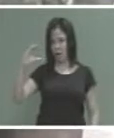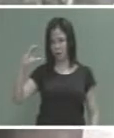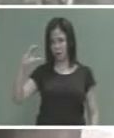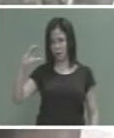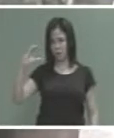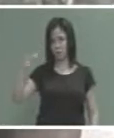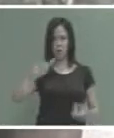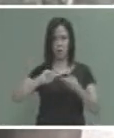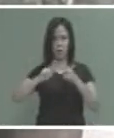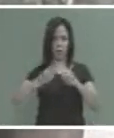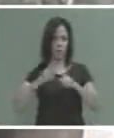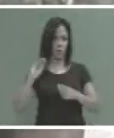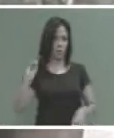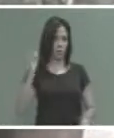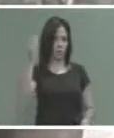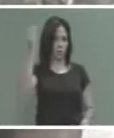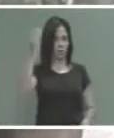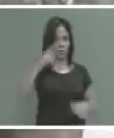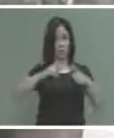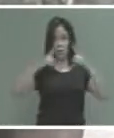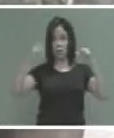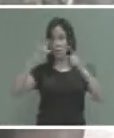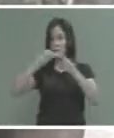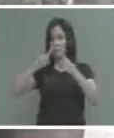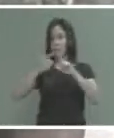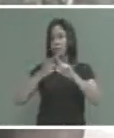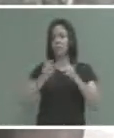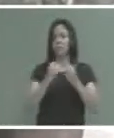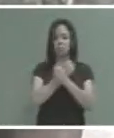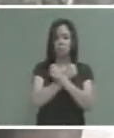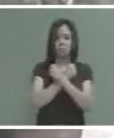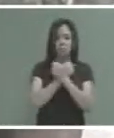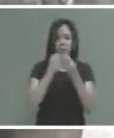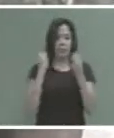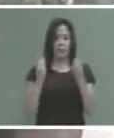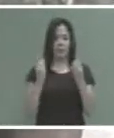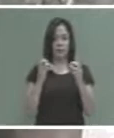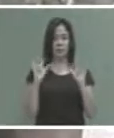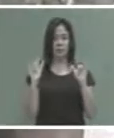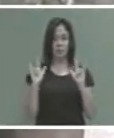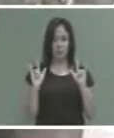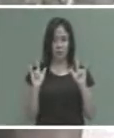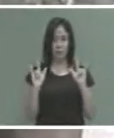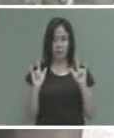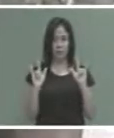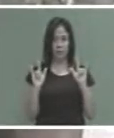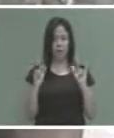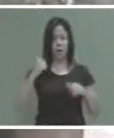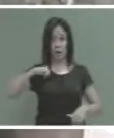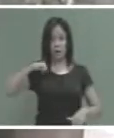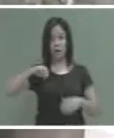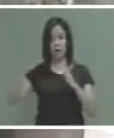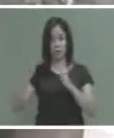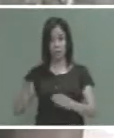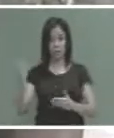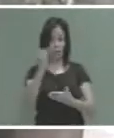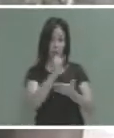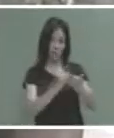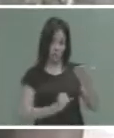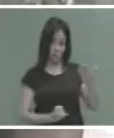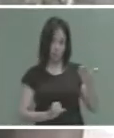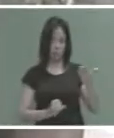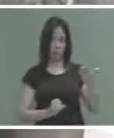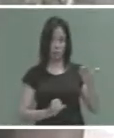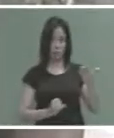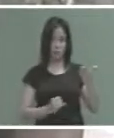de juventud, que un gran amigo, que lo quise mucho y lo quiero. Era artista, dibujante, y muy buen